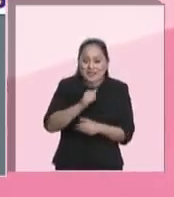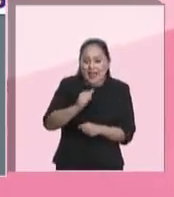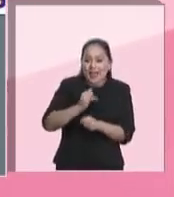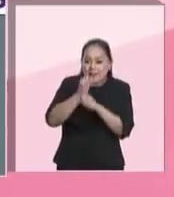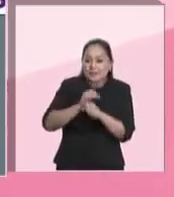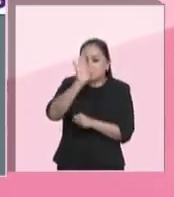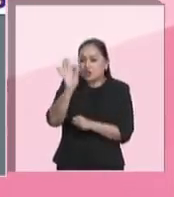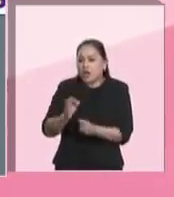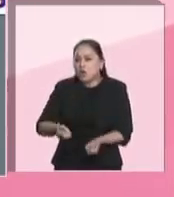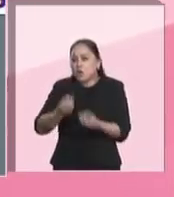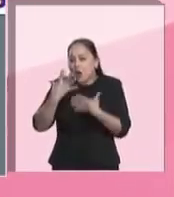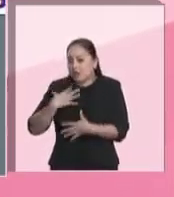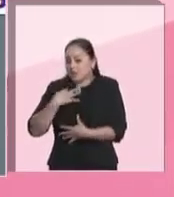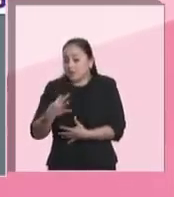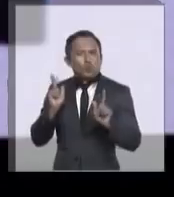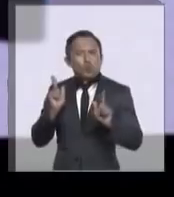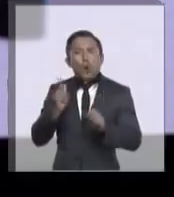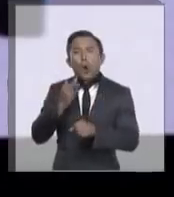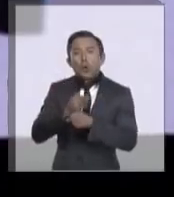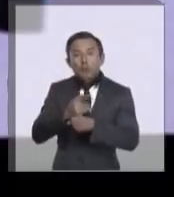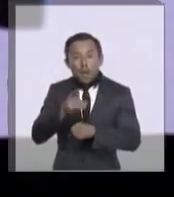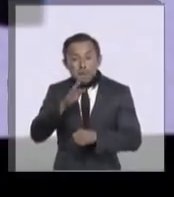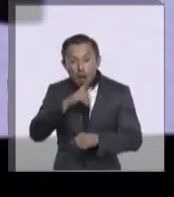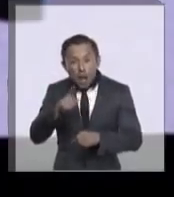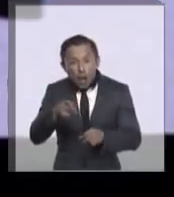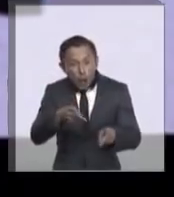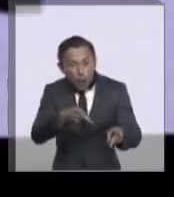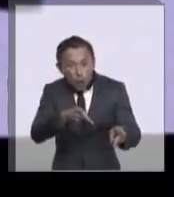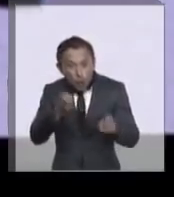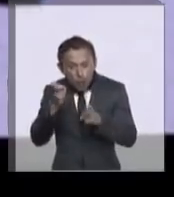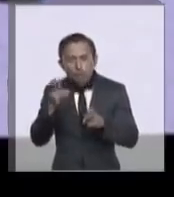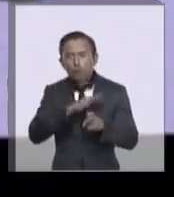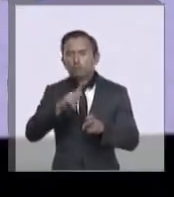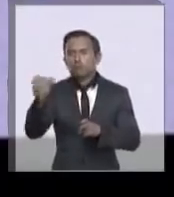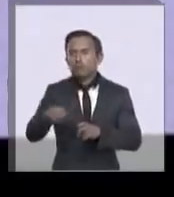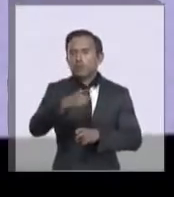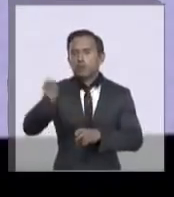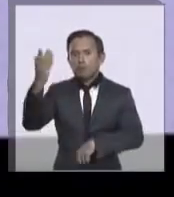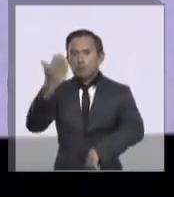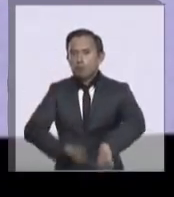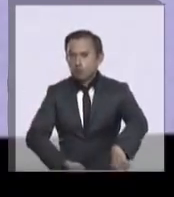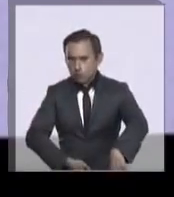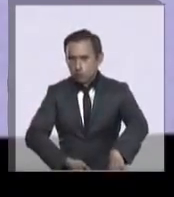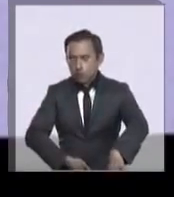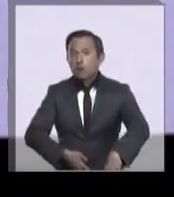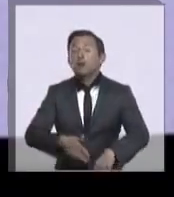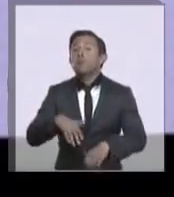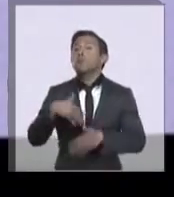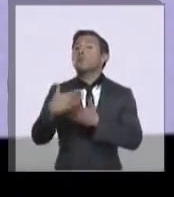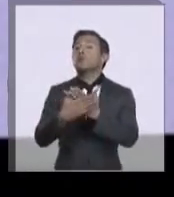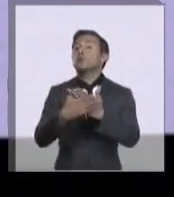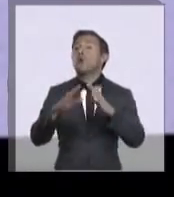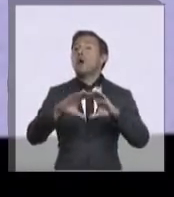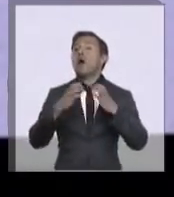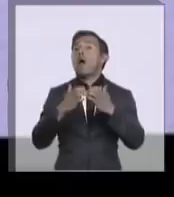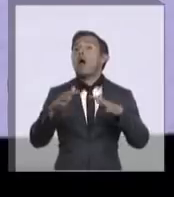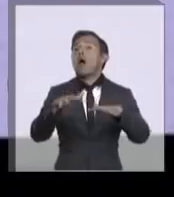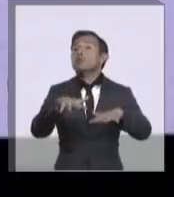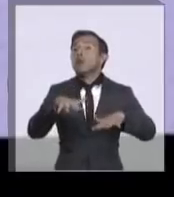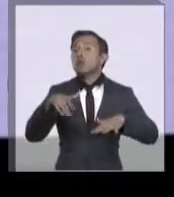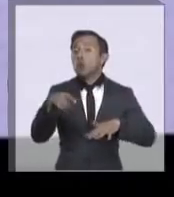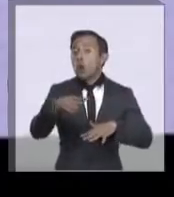propuesta que se llevó la noche fue la de Jaime Rodríguez, el Bronco. A ver si los diputados de ellos se atreven a